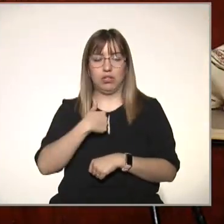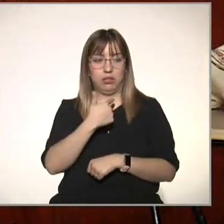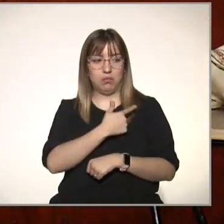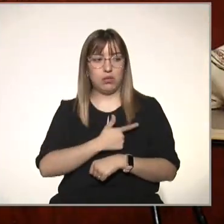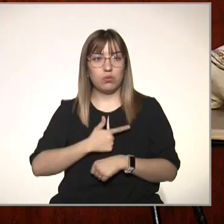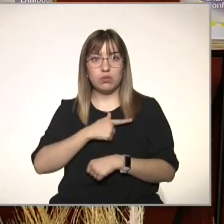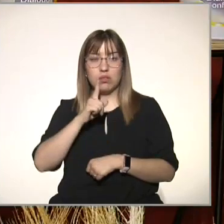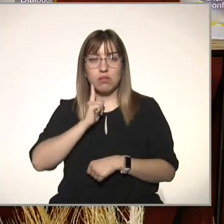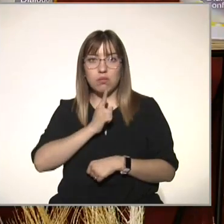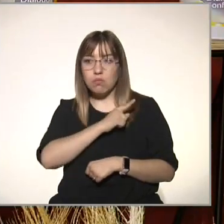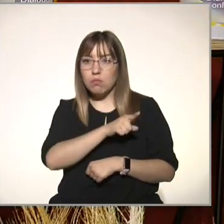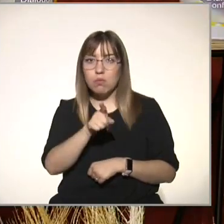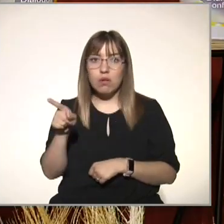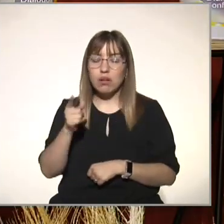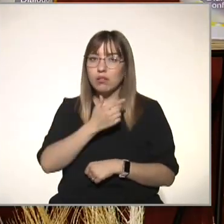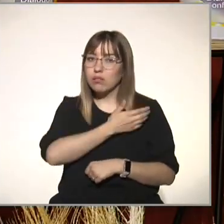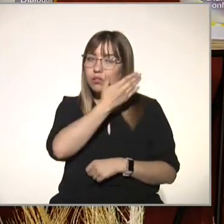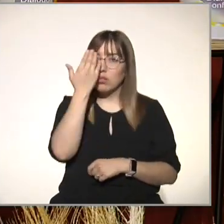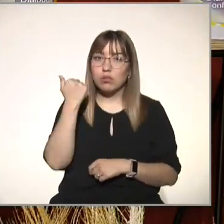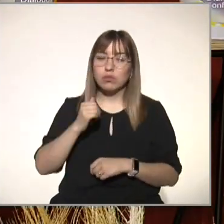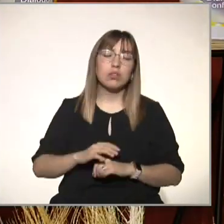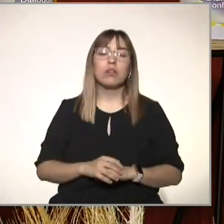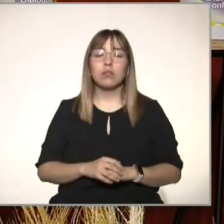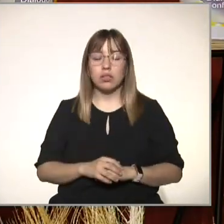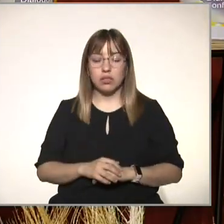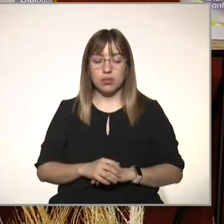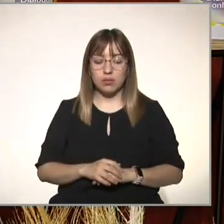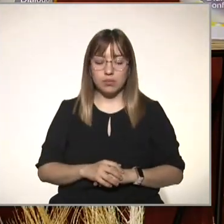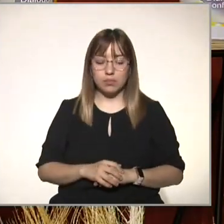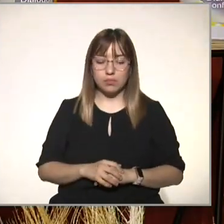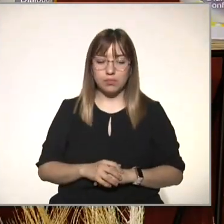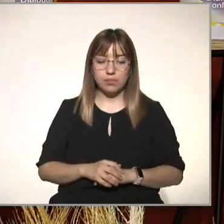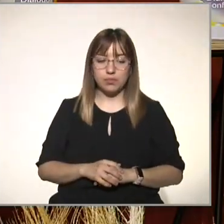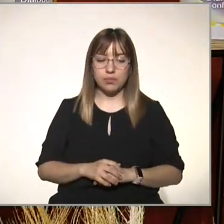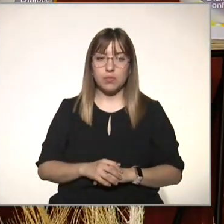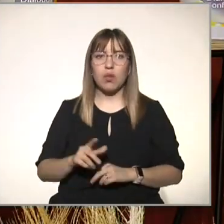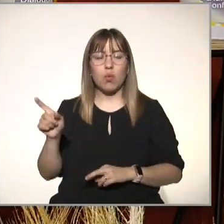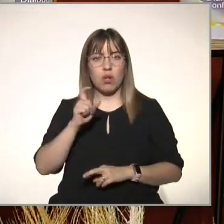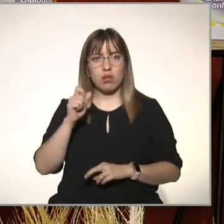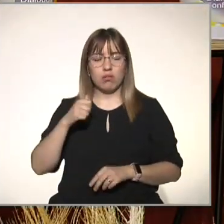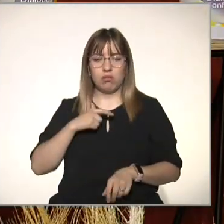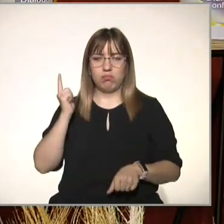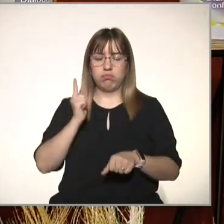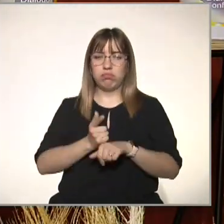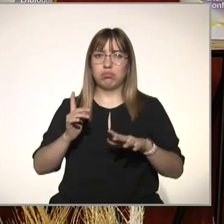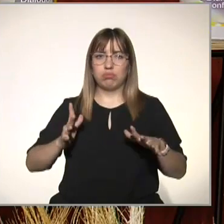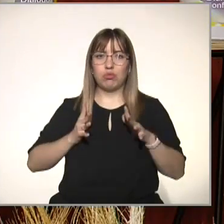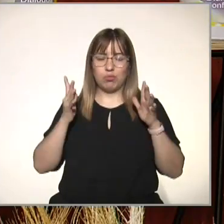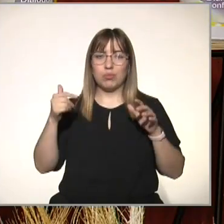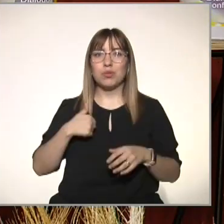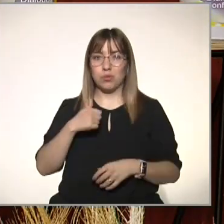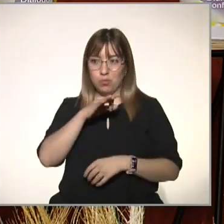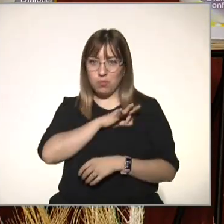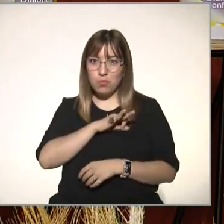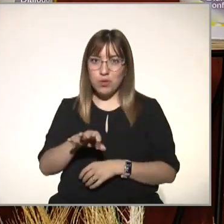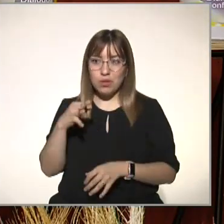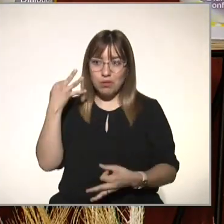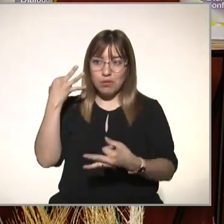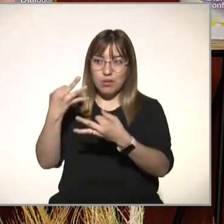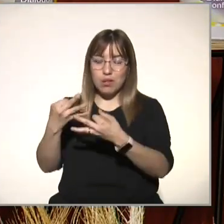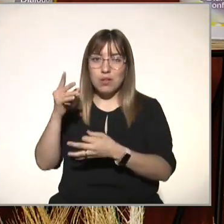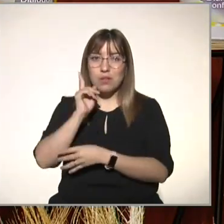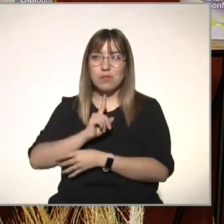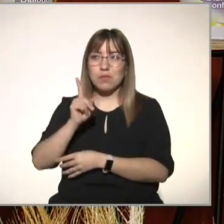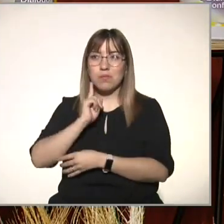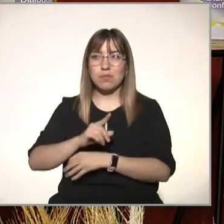mujeres. A menos que, o cuando me enteré que me podían gustar las mujeres, supe que no es